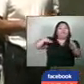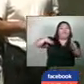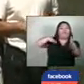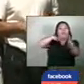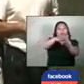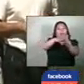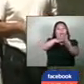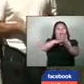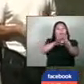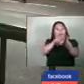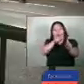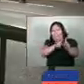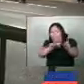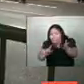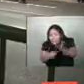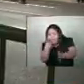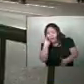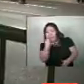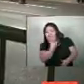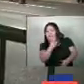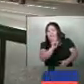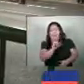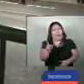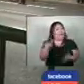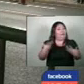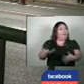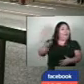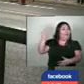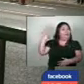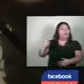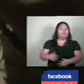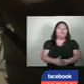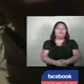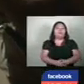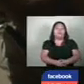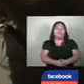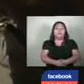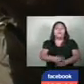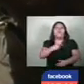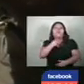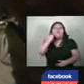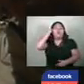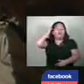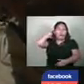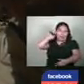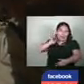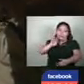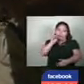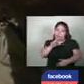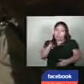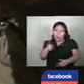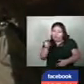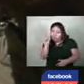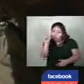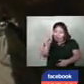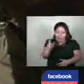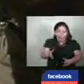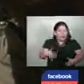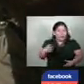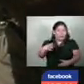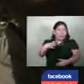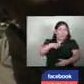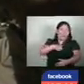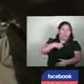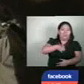Según testigos, no es primera vez que ocurren esas tragedias en la zona. No hay una palabra adecuada, pero a veces uno se siente molesto